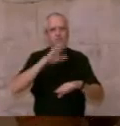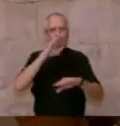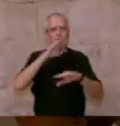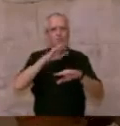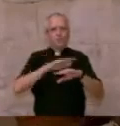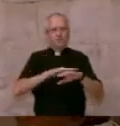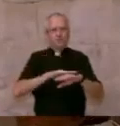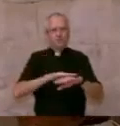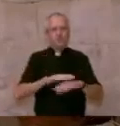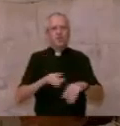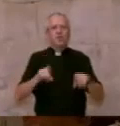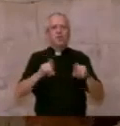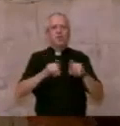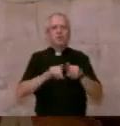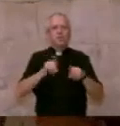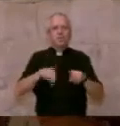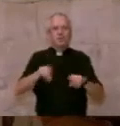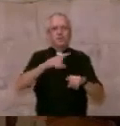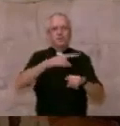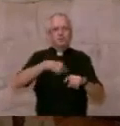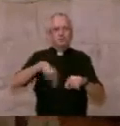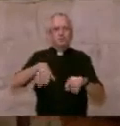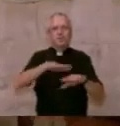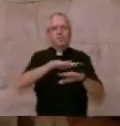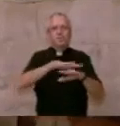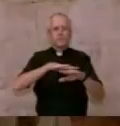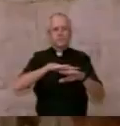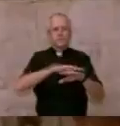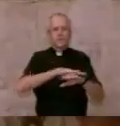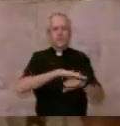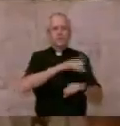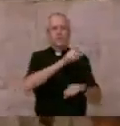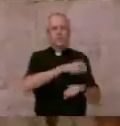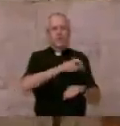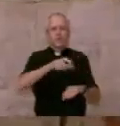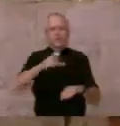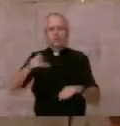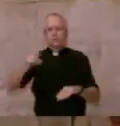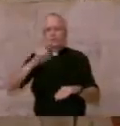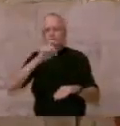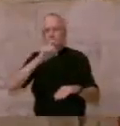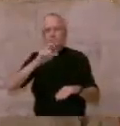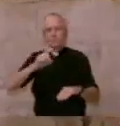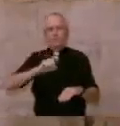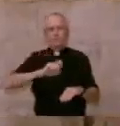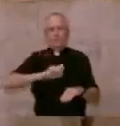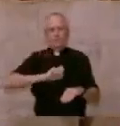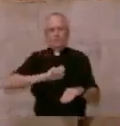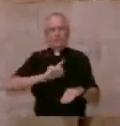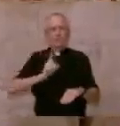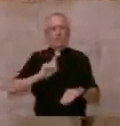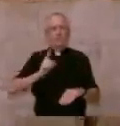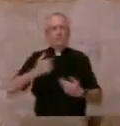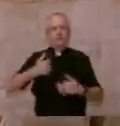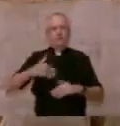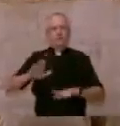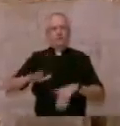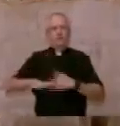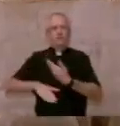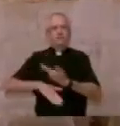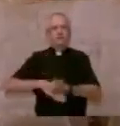cielo. Danos hoy nuestro pan de cada día, perdona nuestras ofensas como también nosotros perdonamos a los que nos